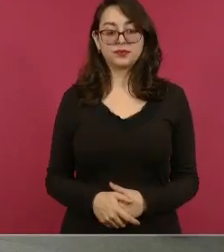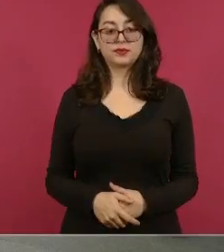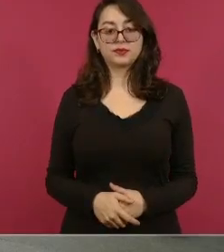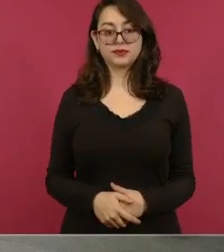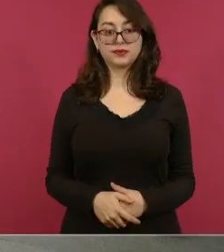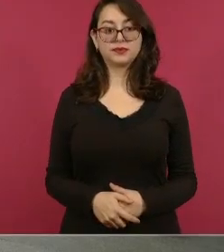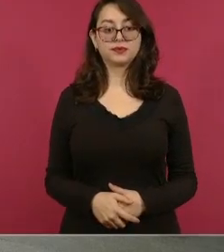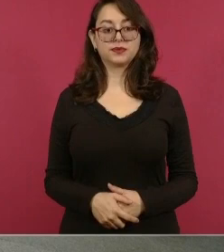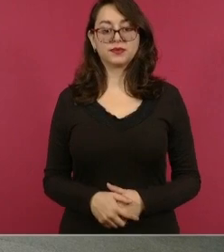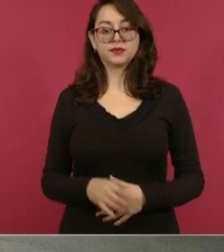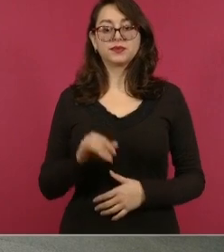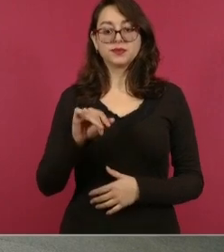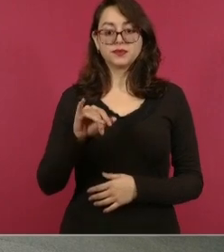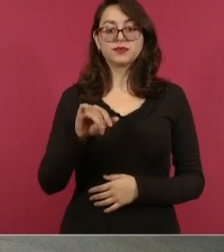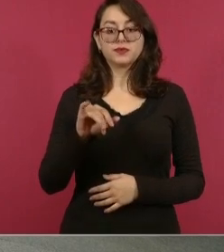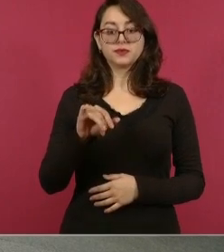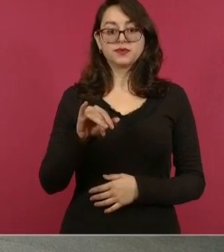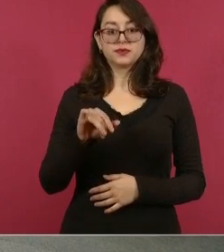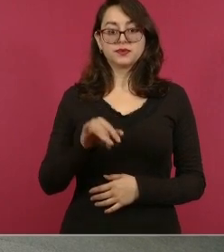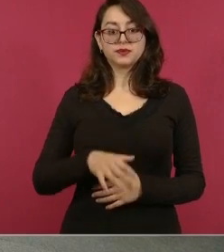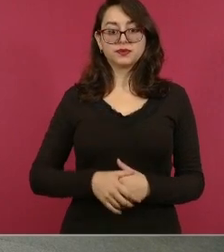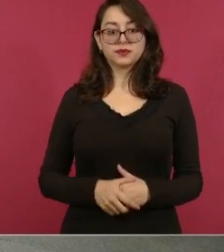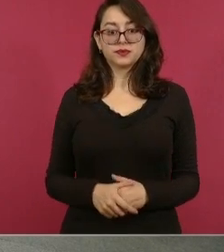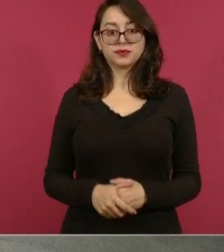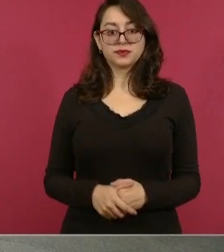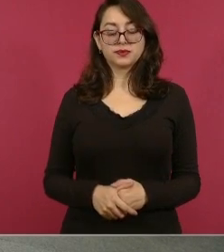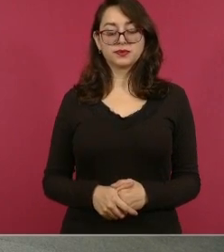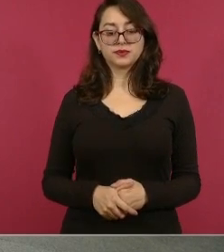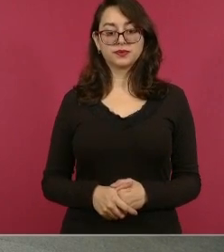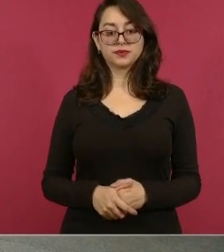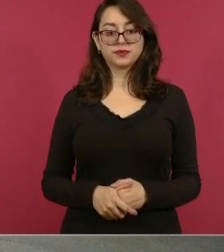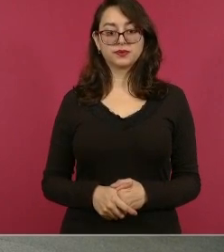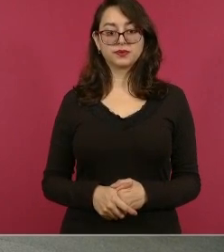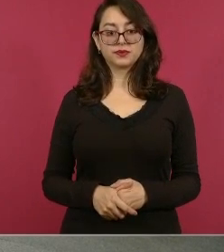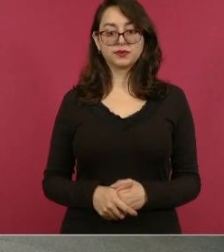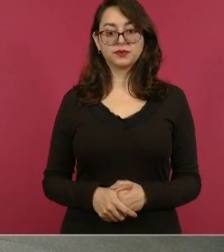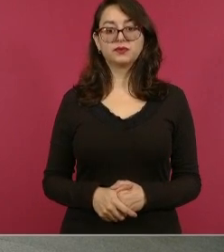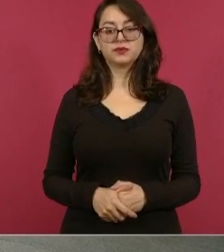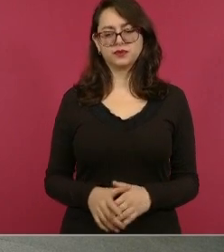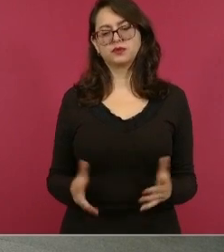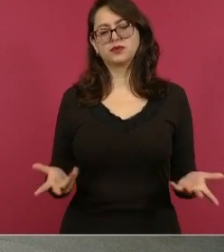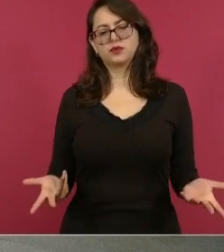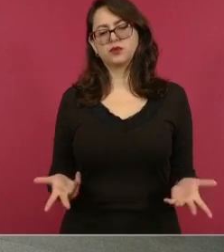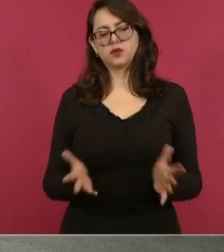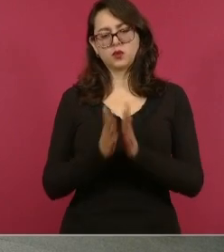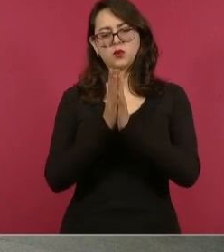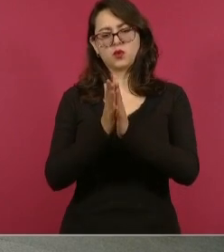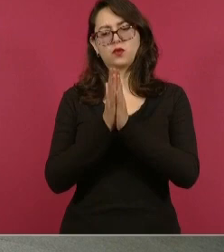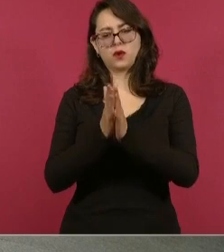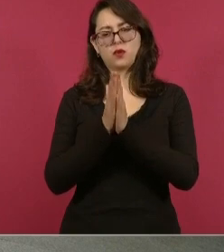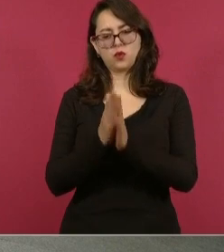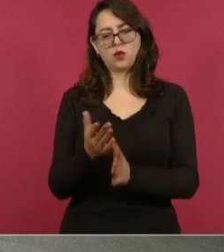Sí. A ver, vamos a hacer una excepción, ¿no?